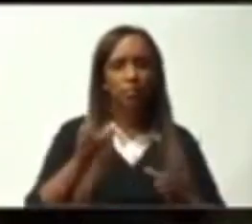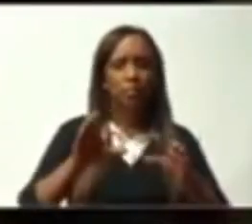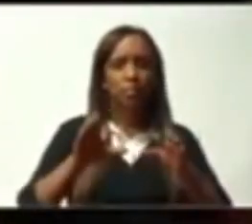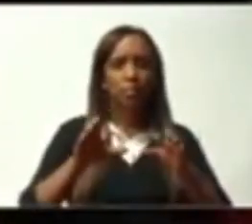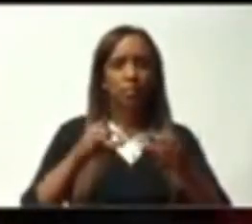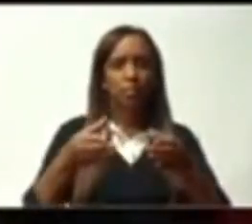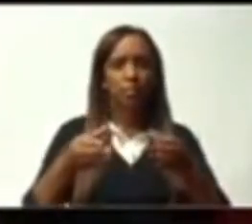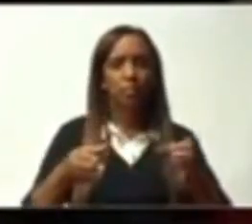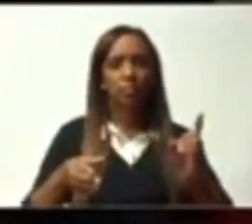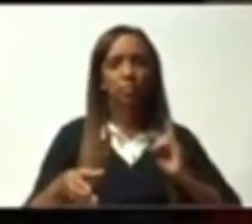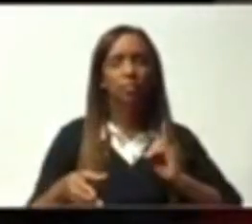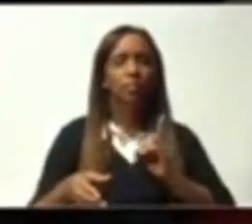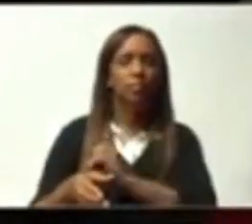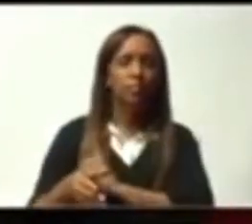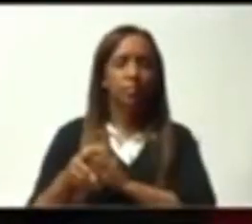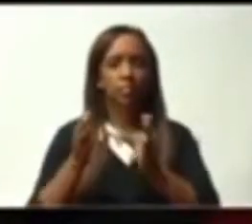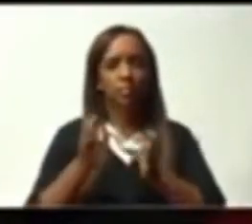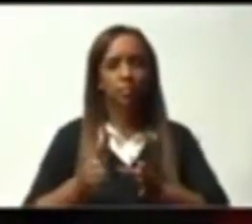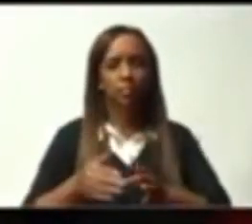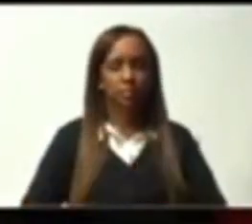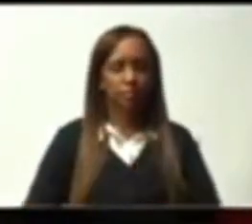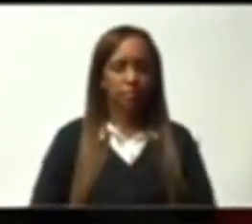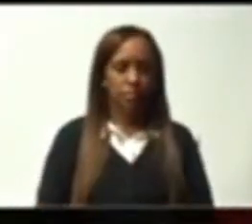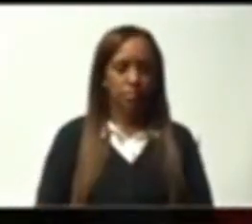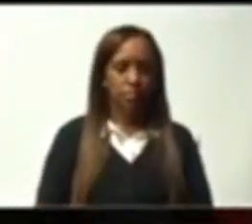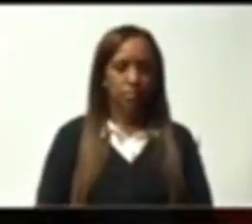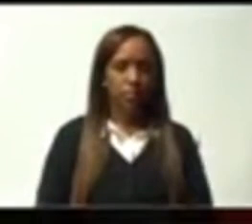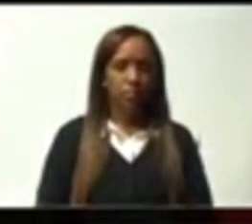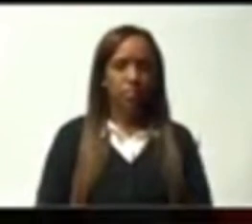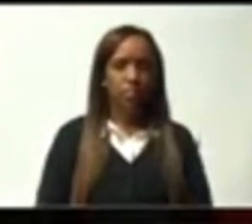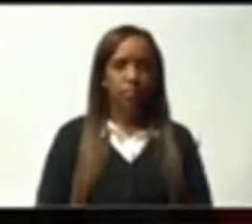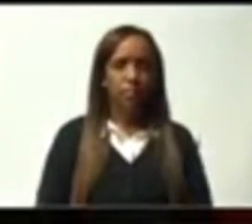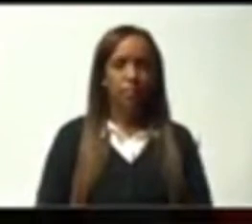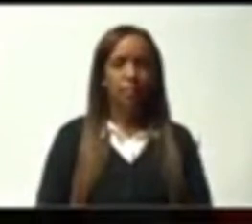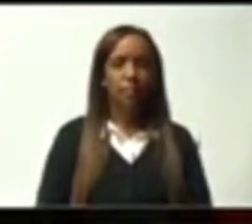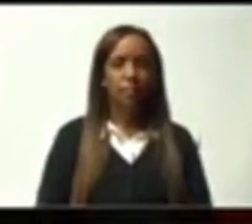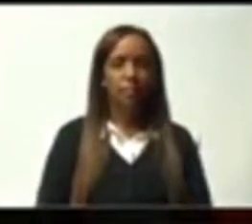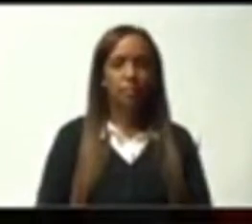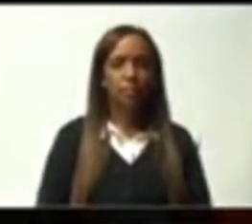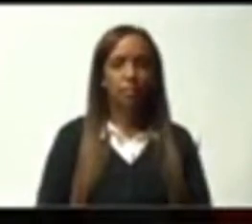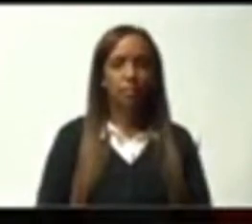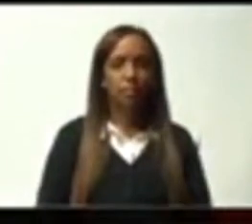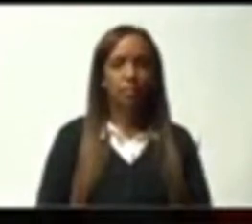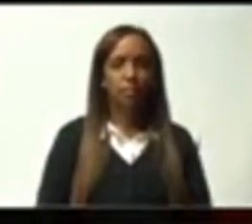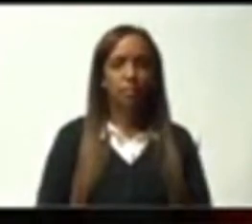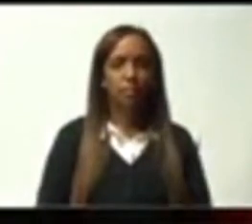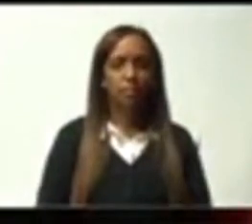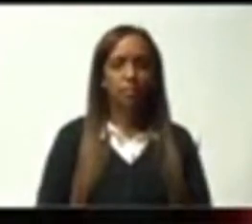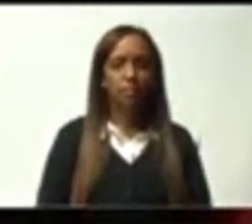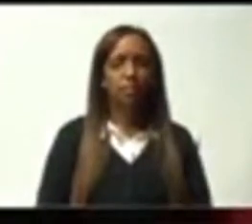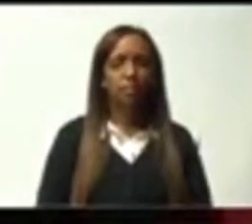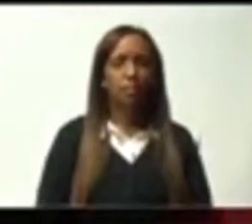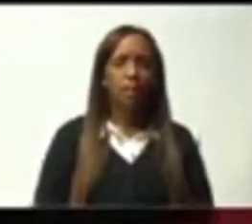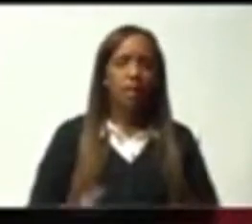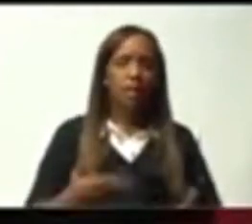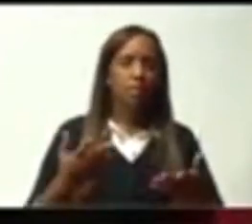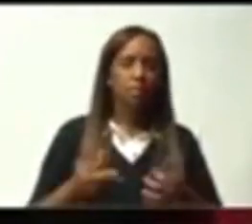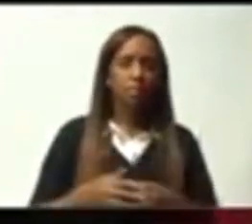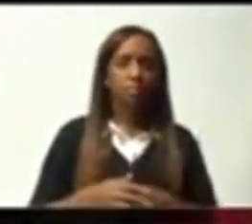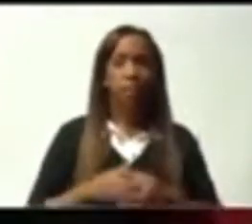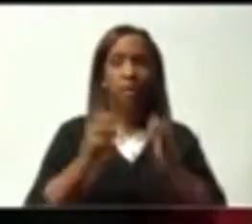agrega valor al país. Esto fortalece la institucionalidad.